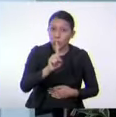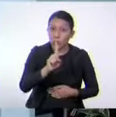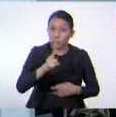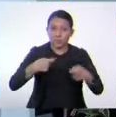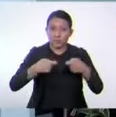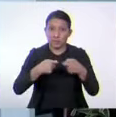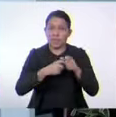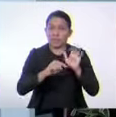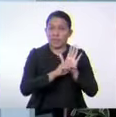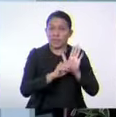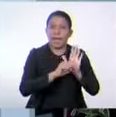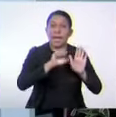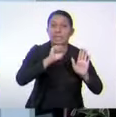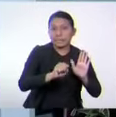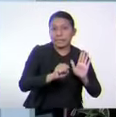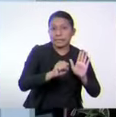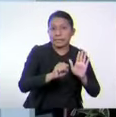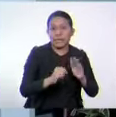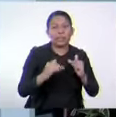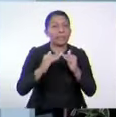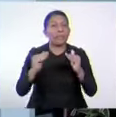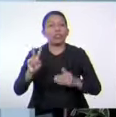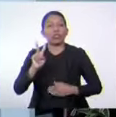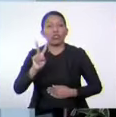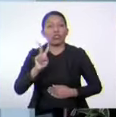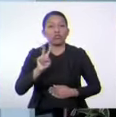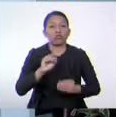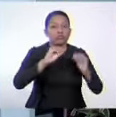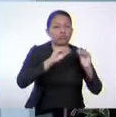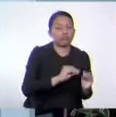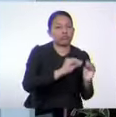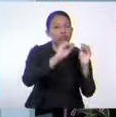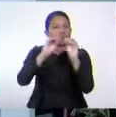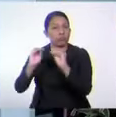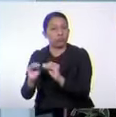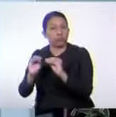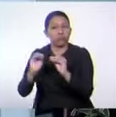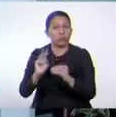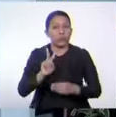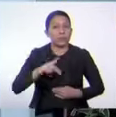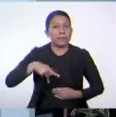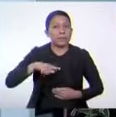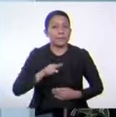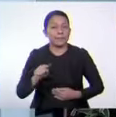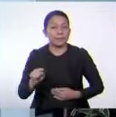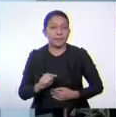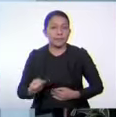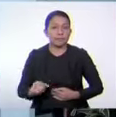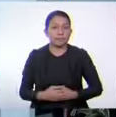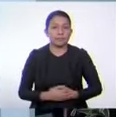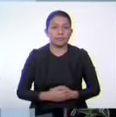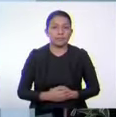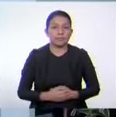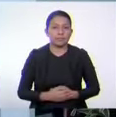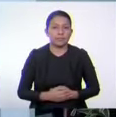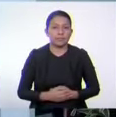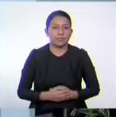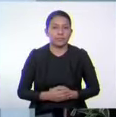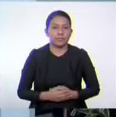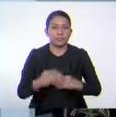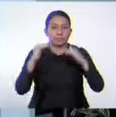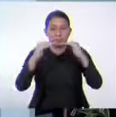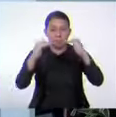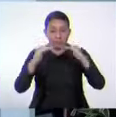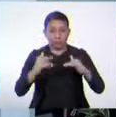S del nivel 2 pasa al orbital 2pz y queda de